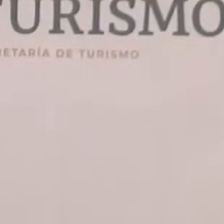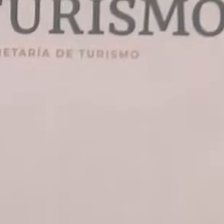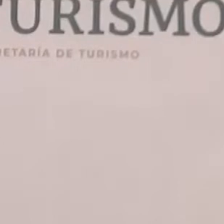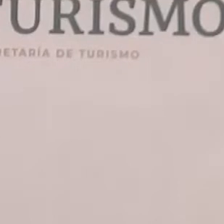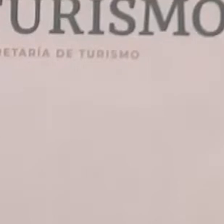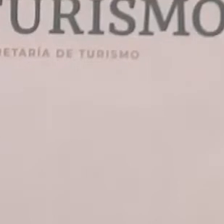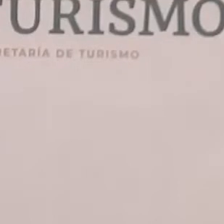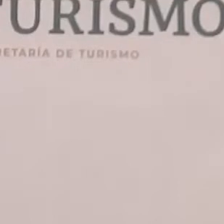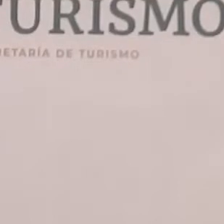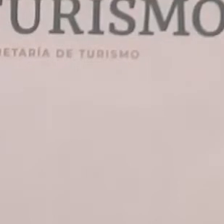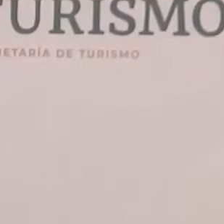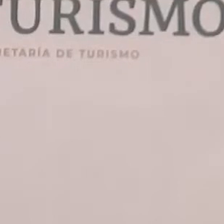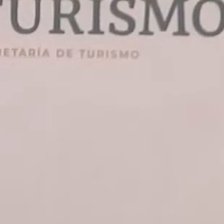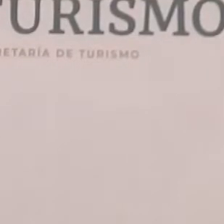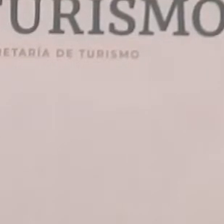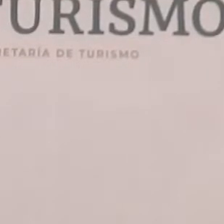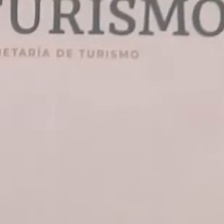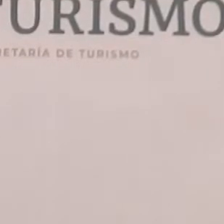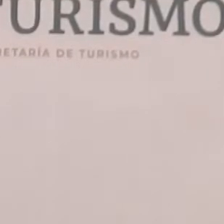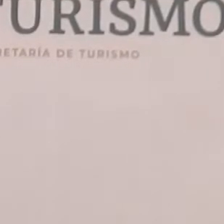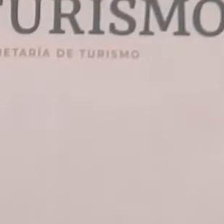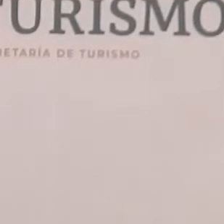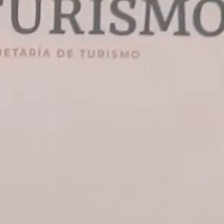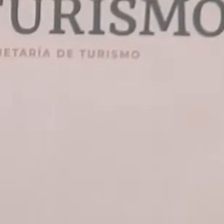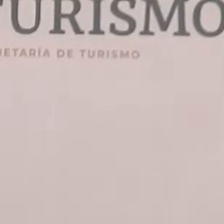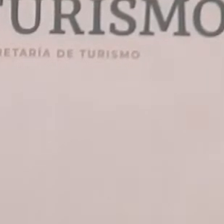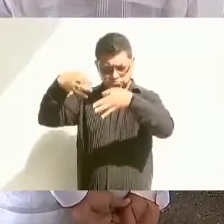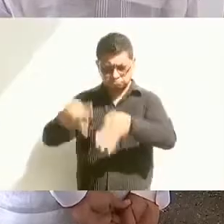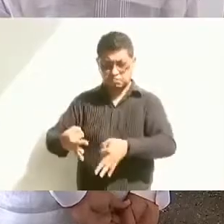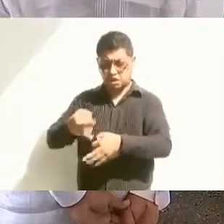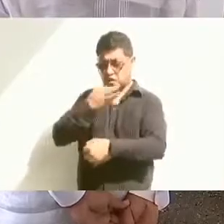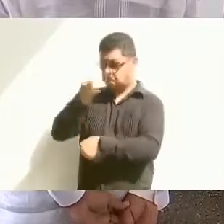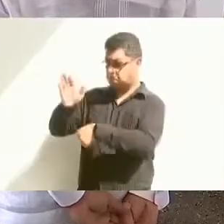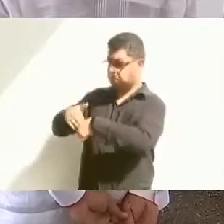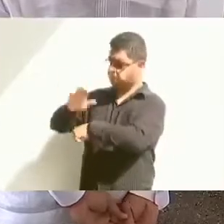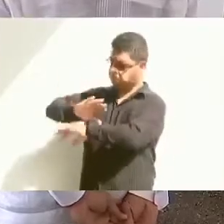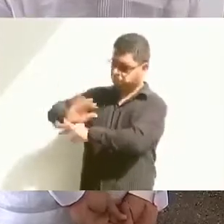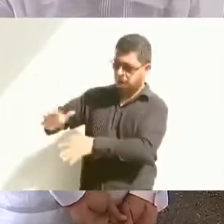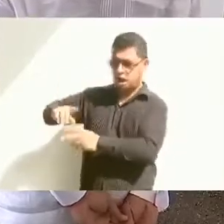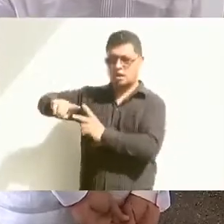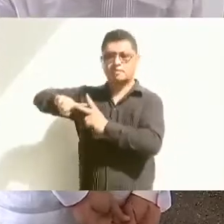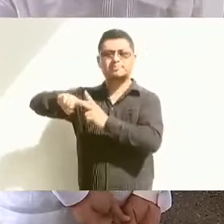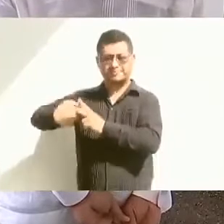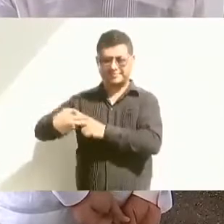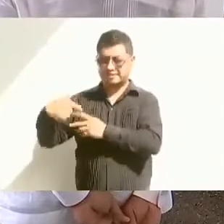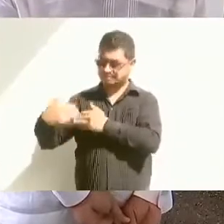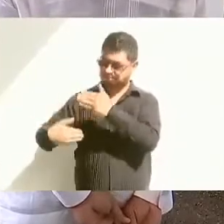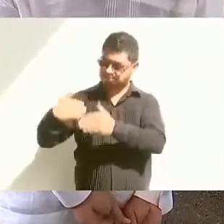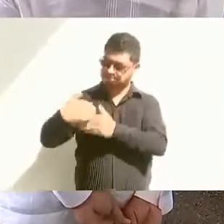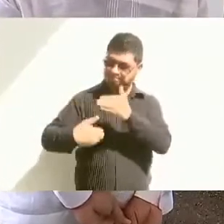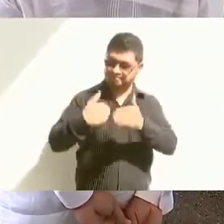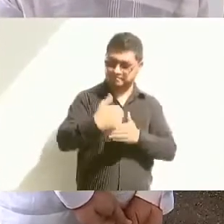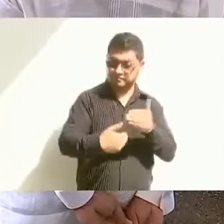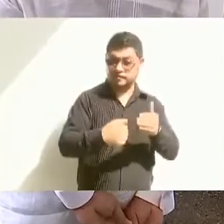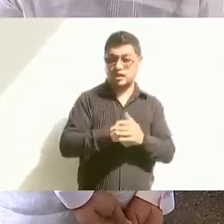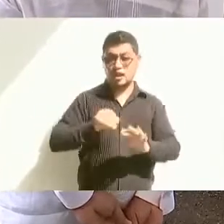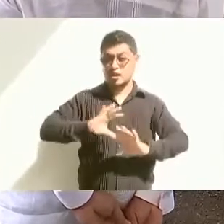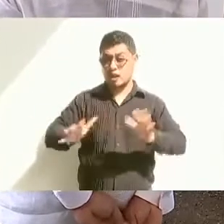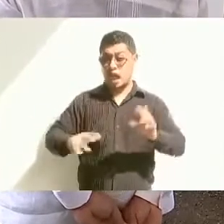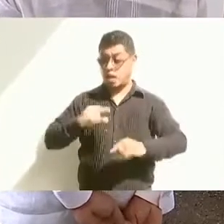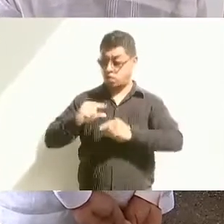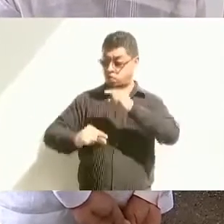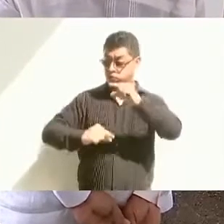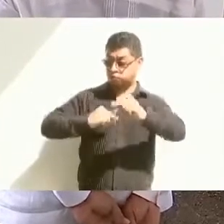ciudadanos. En eso creemos y lo ponemos en acción todos los días. Por su parte, el presidente señaló que van a seguir trabajando juntos las